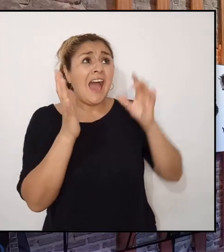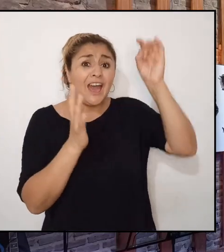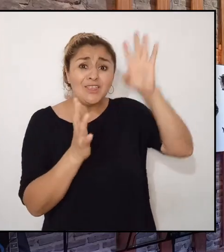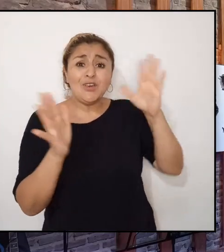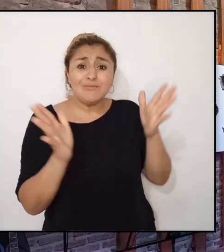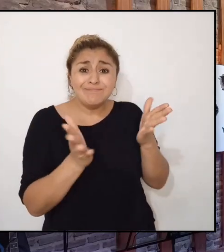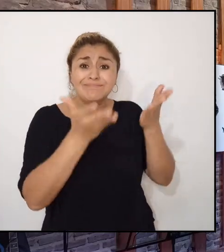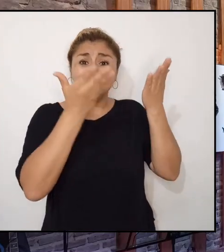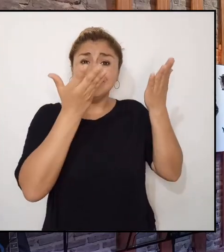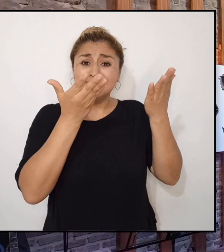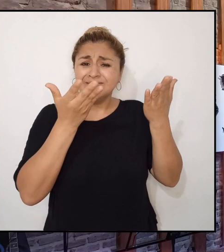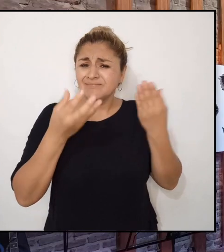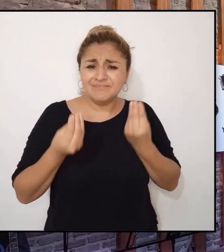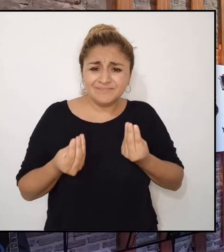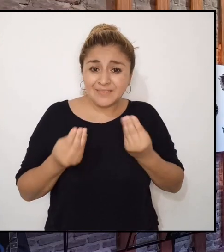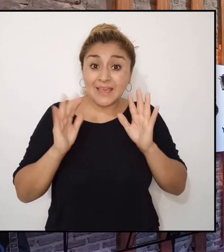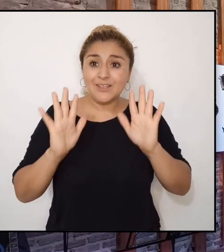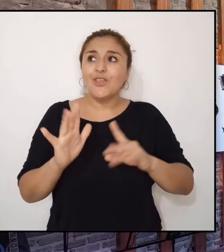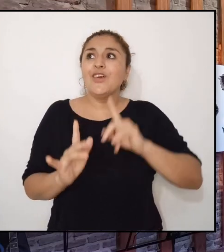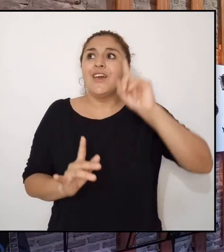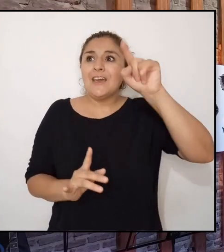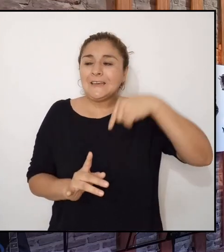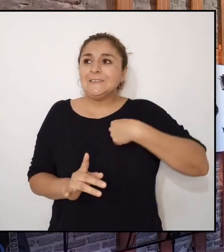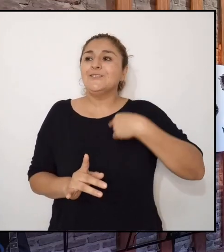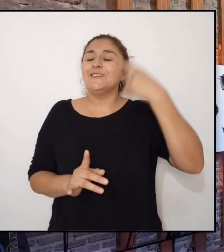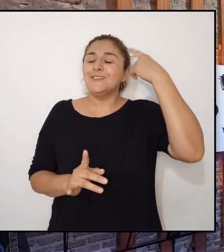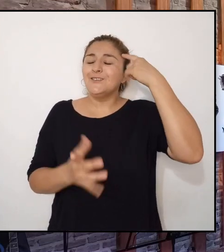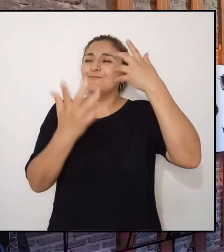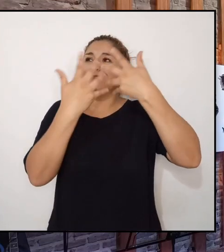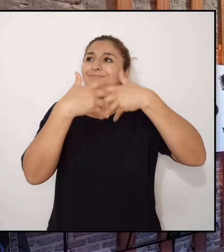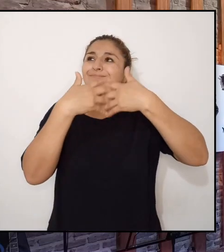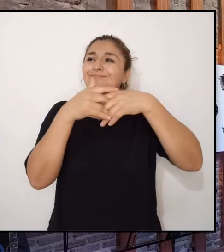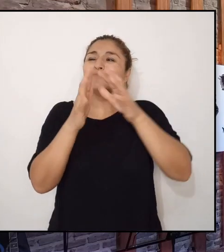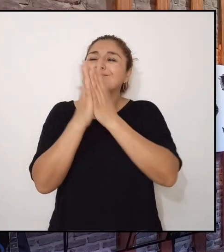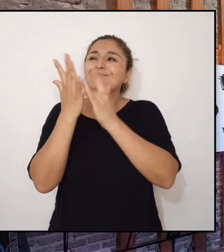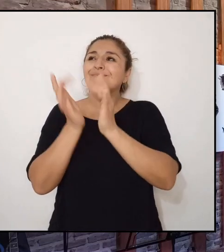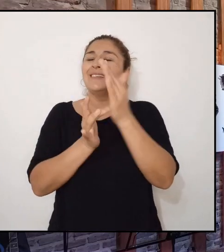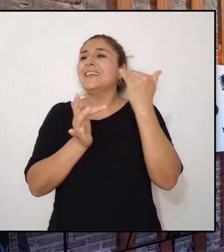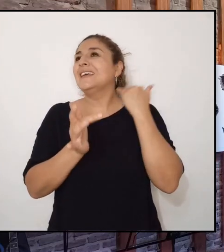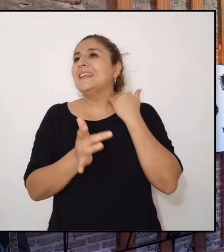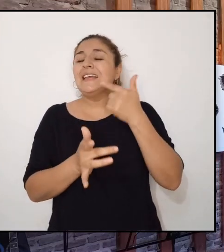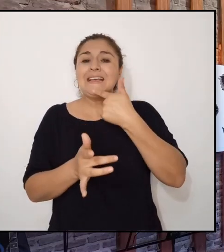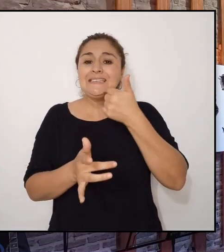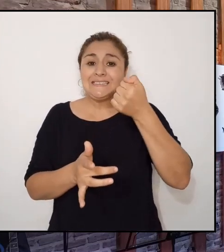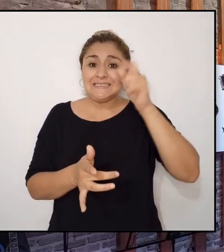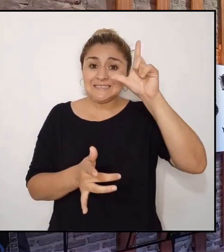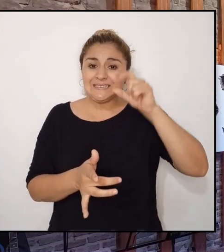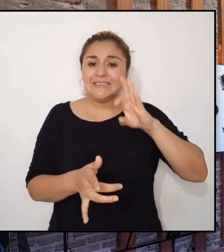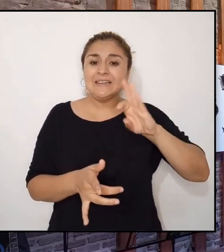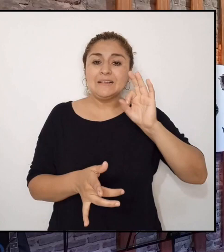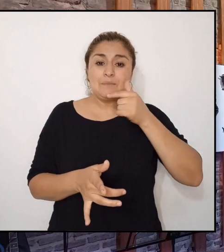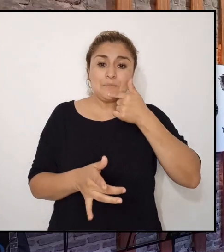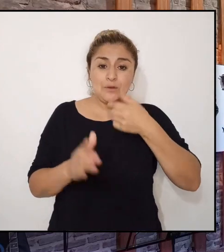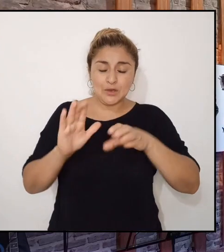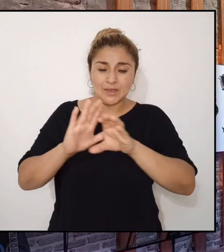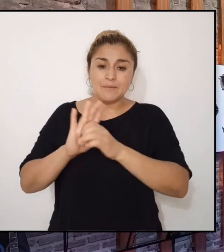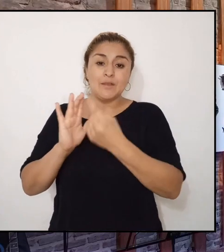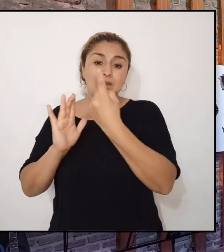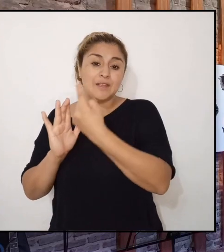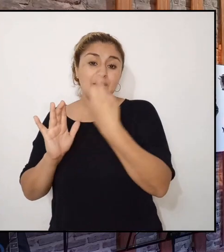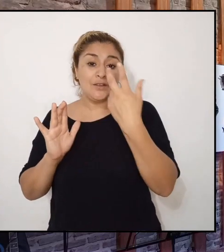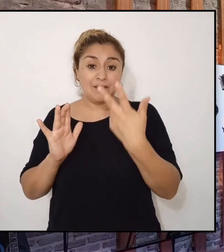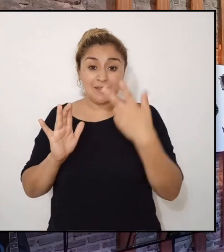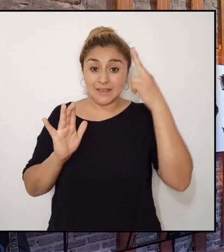Dios me llevó a meditar en un salmo, que es el Salmo 139, que habla de dos características o